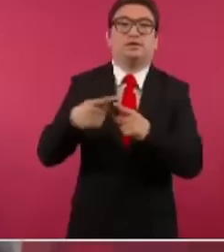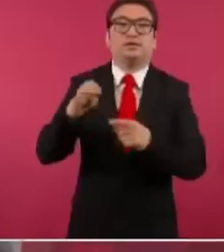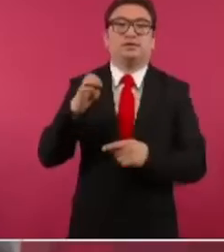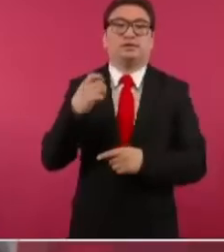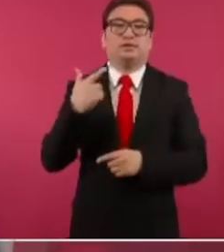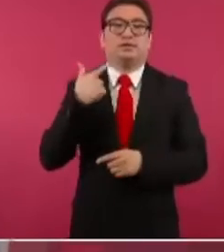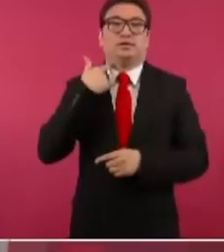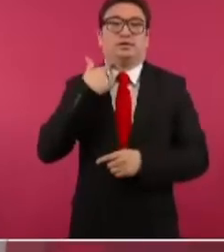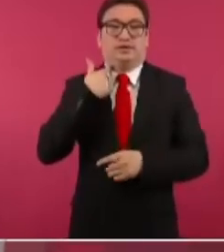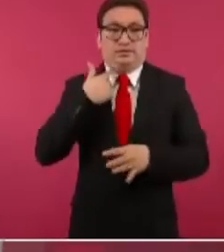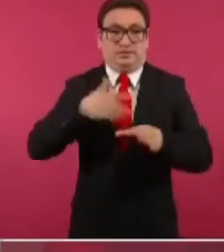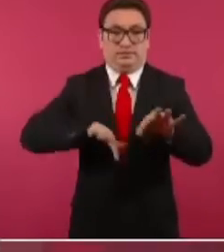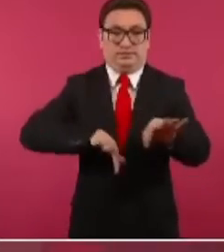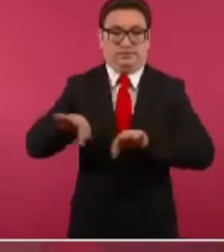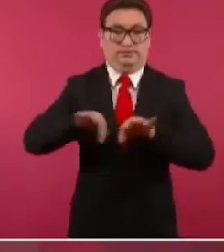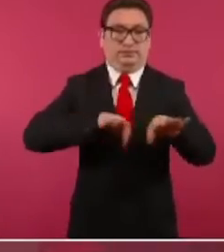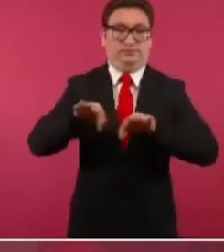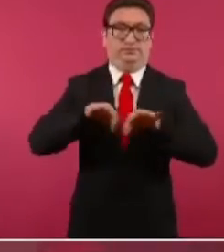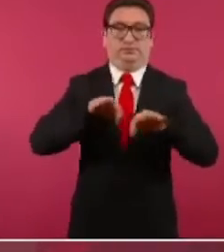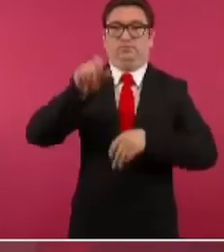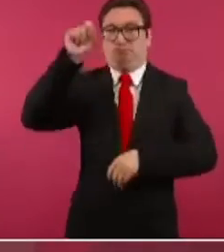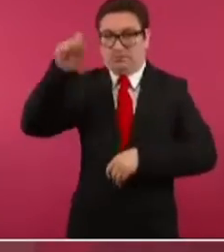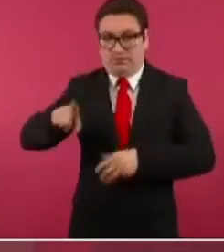exfuncionarios del ISSSTE,